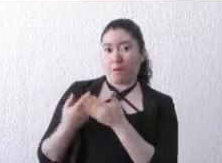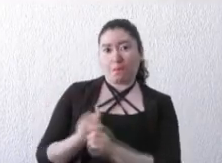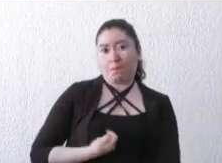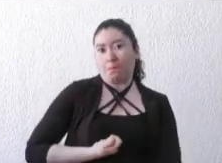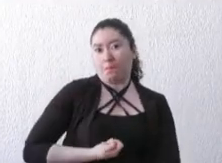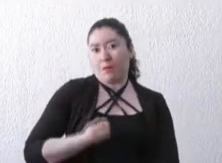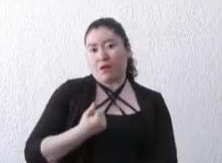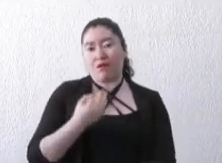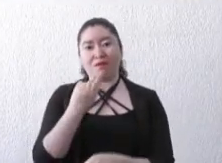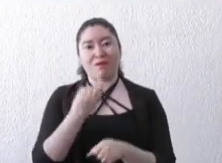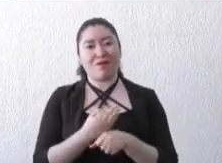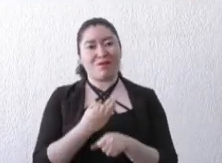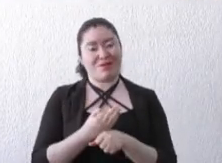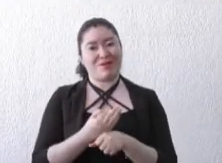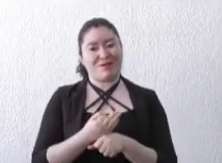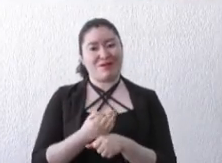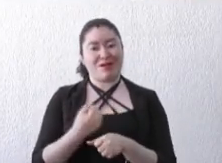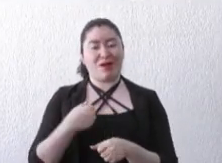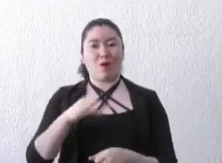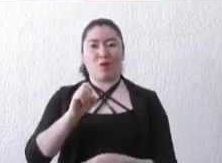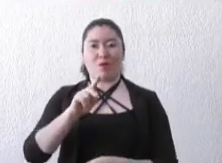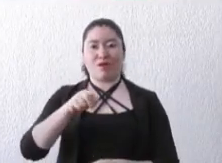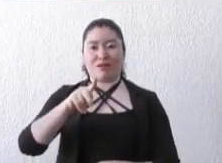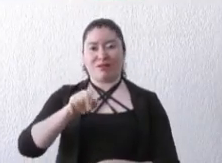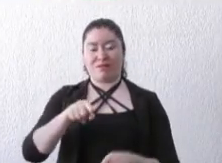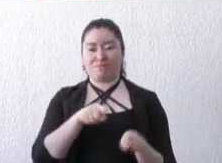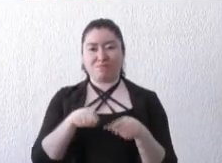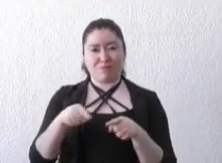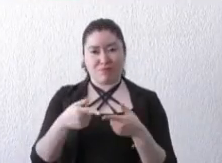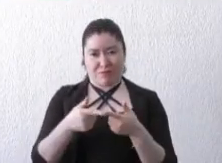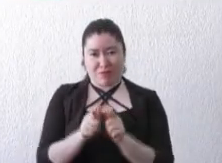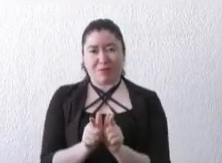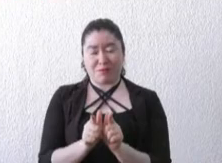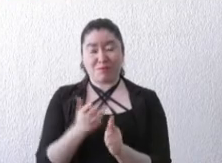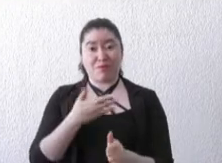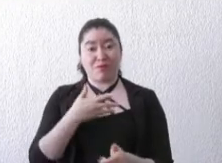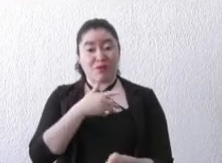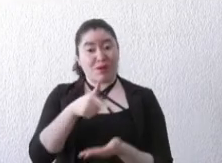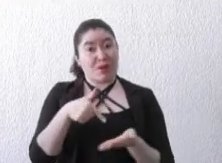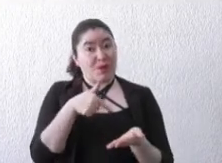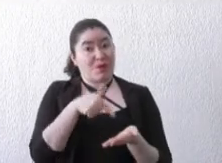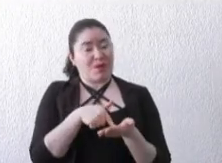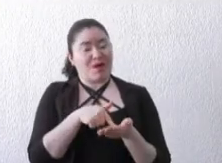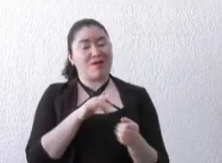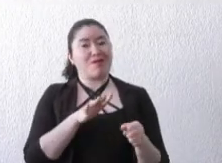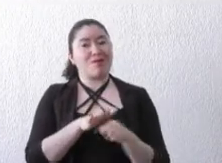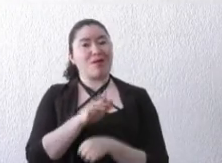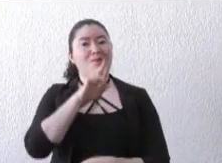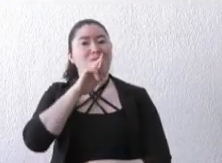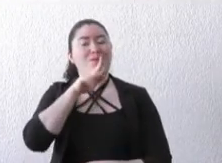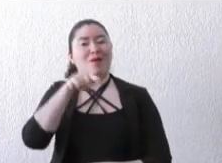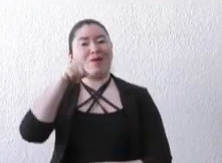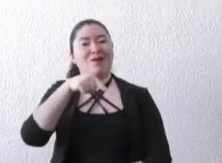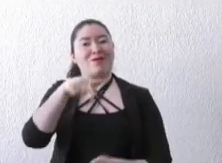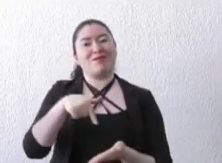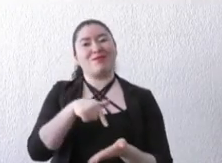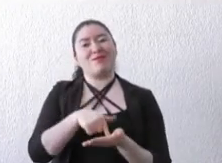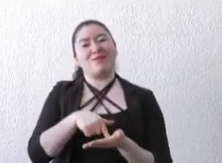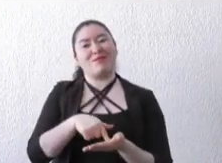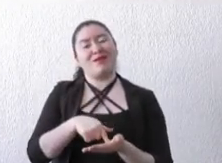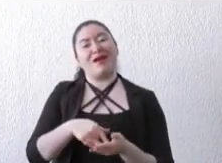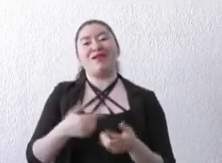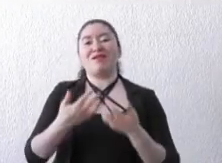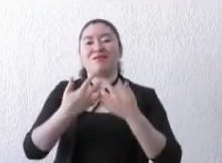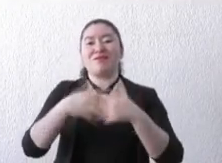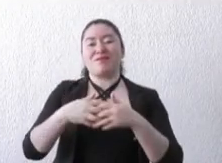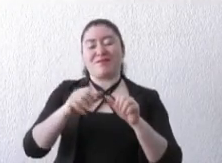Ciudad de México tendrá una sede. ¿Y qué mejor lugar que la Fábrica de Artes y Oficios